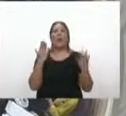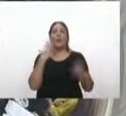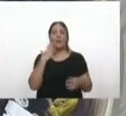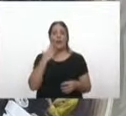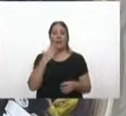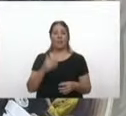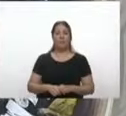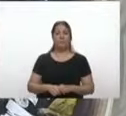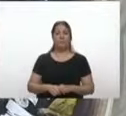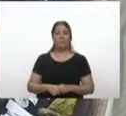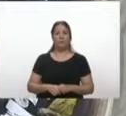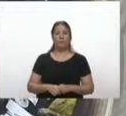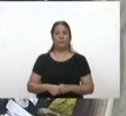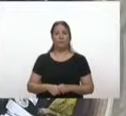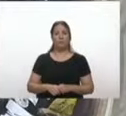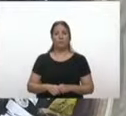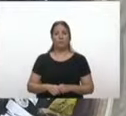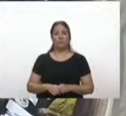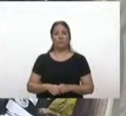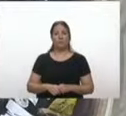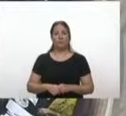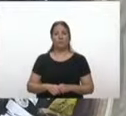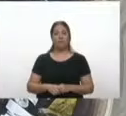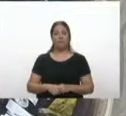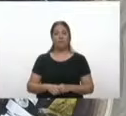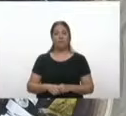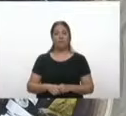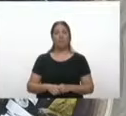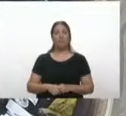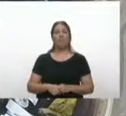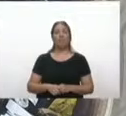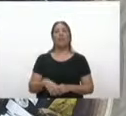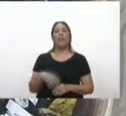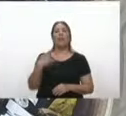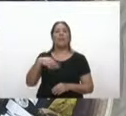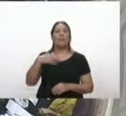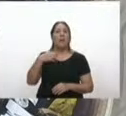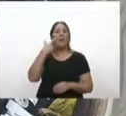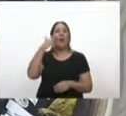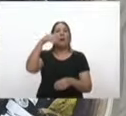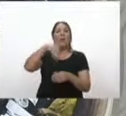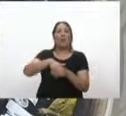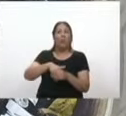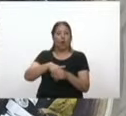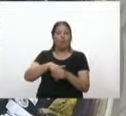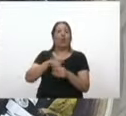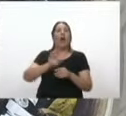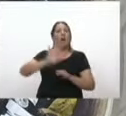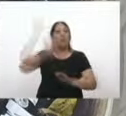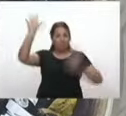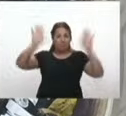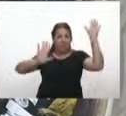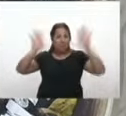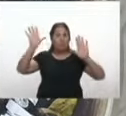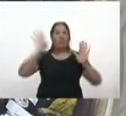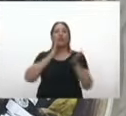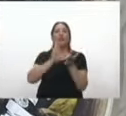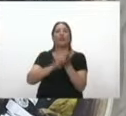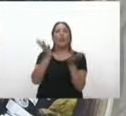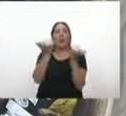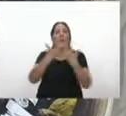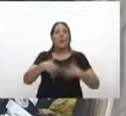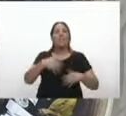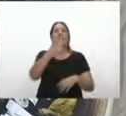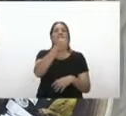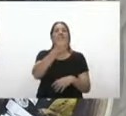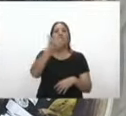en política, que lo debería haber sabido y probado desde el primer día, en un momento donde el gobierno necesita el Congreso, porque ahora necesita votos. Y